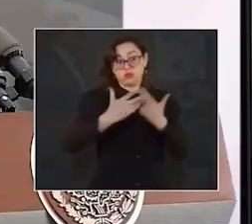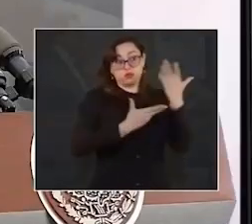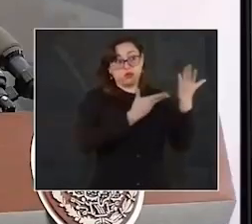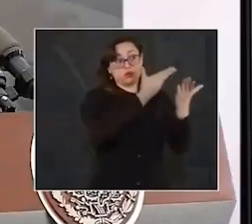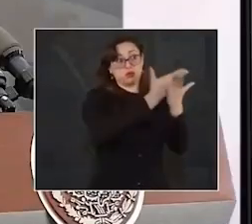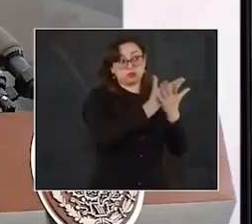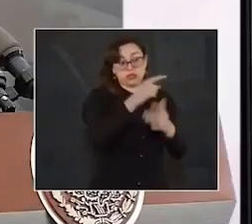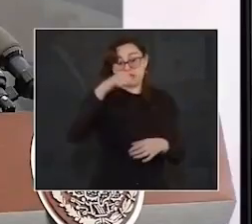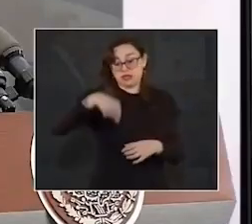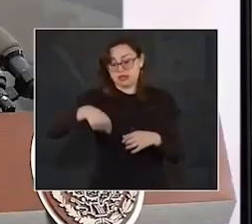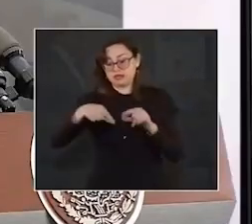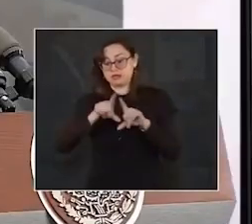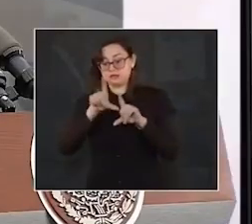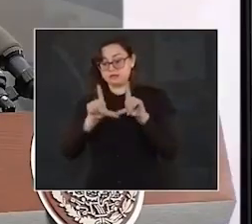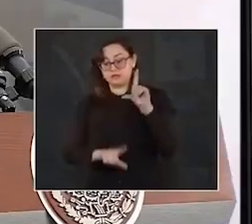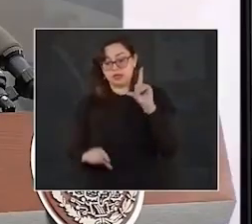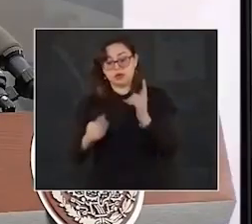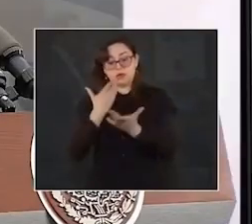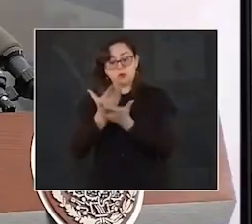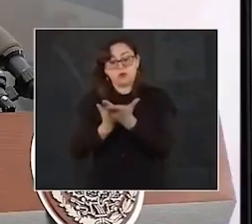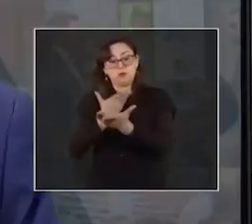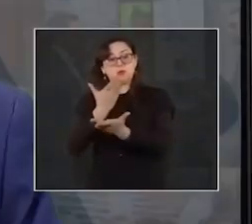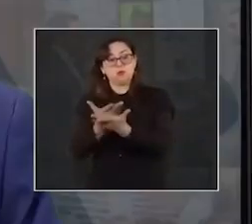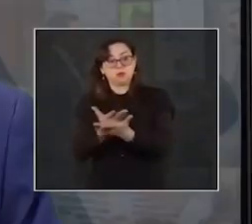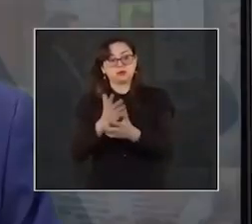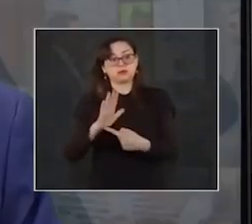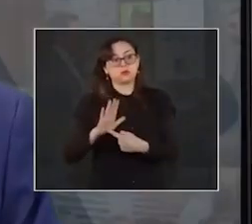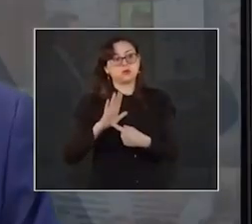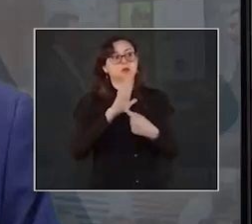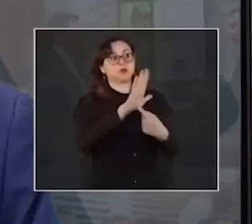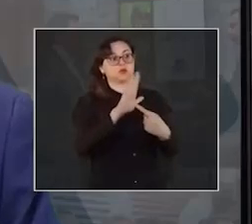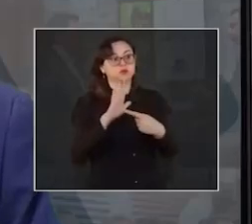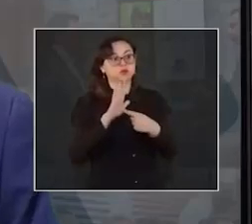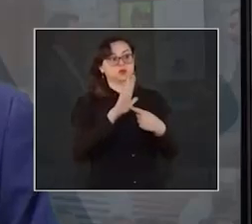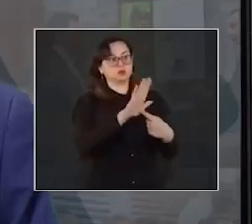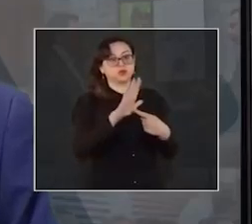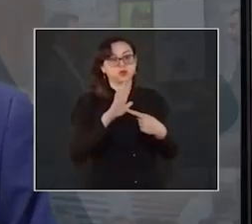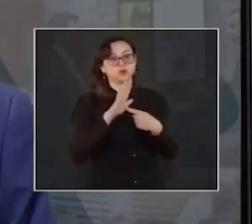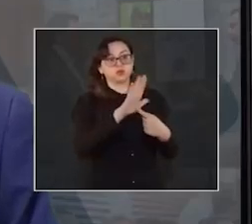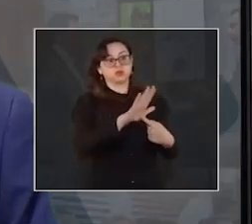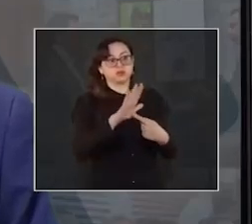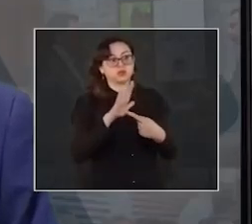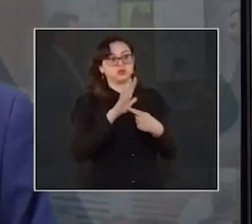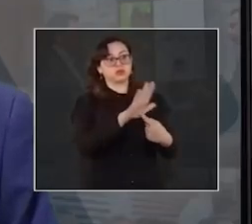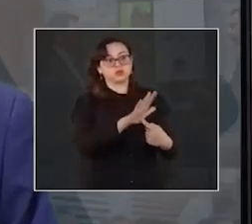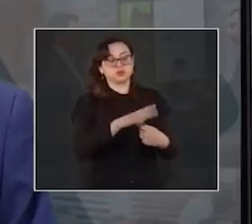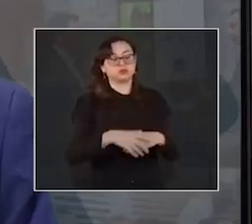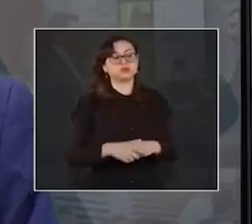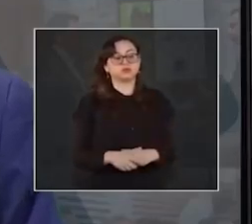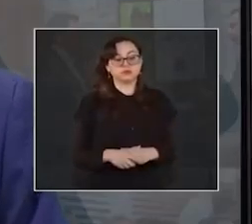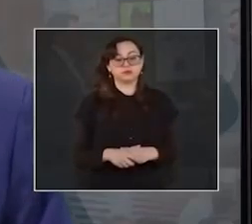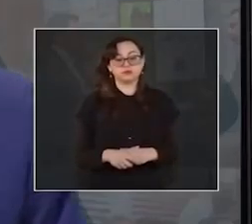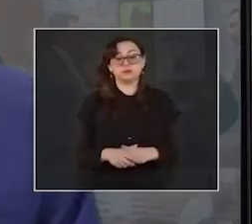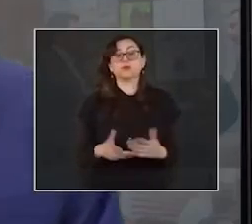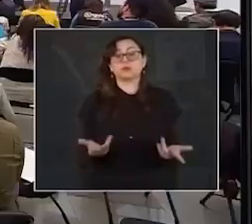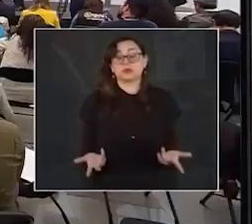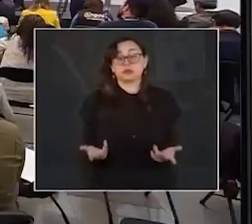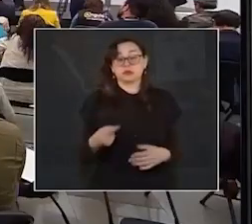tráfico de fentanilo. señaló a la iniciativa de los